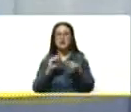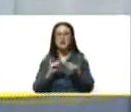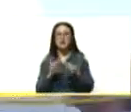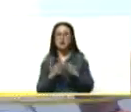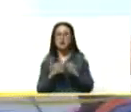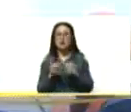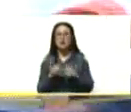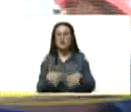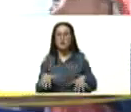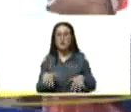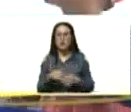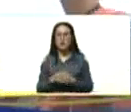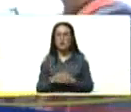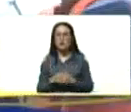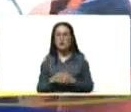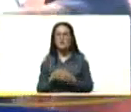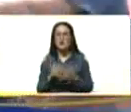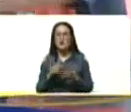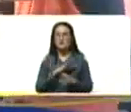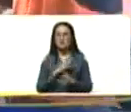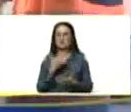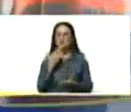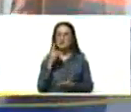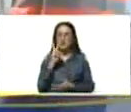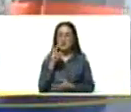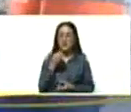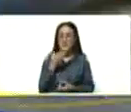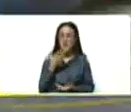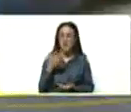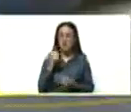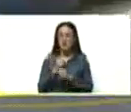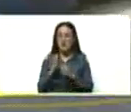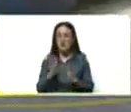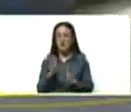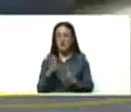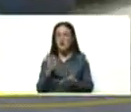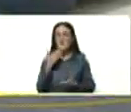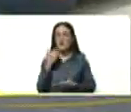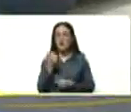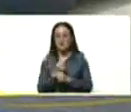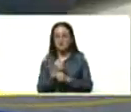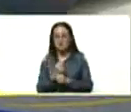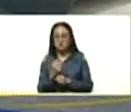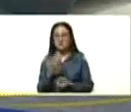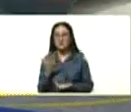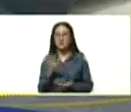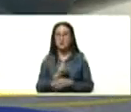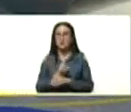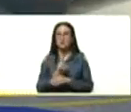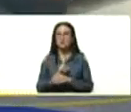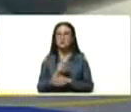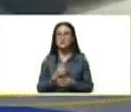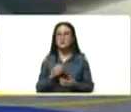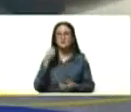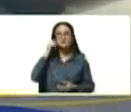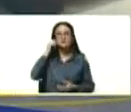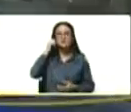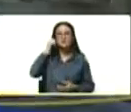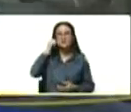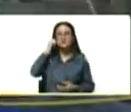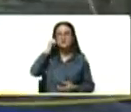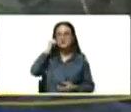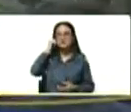esta infraestructura para dar el confort tanto a nuestros trabajadores como a los usuarios de Metro de Caracas. Bueno, aquí tenemos al compañero Román